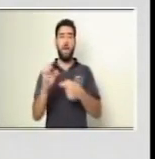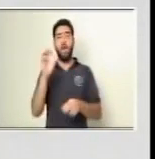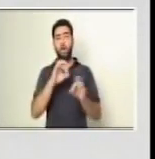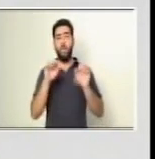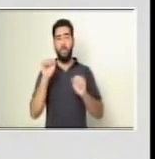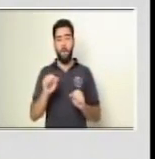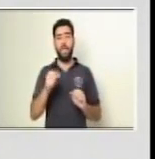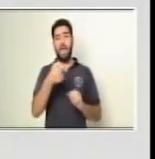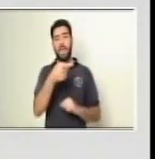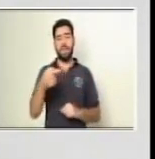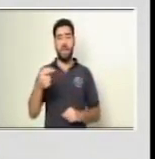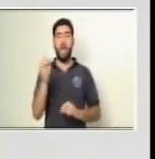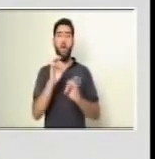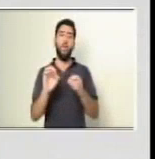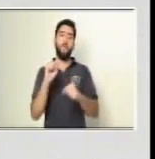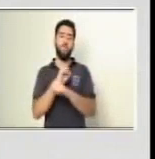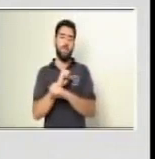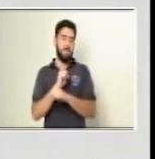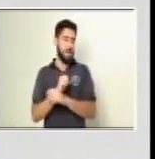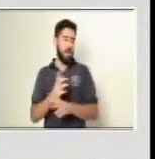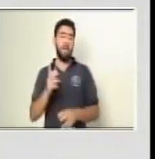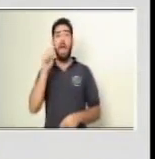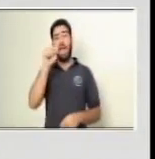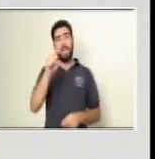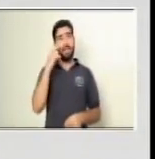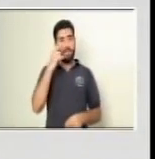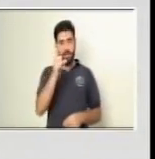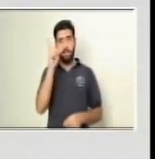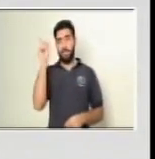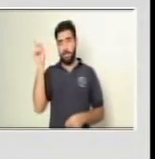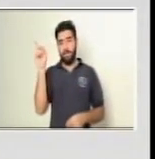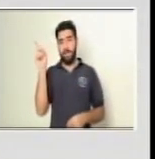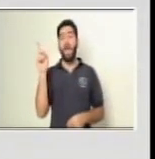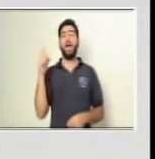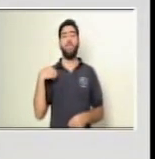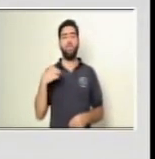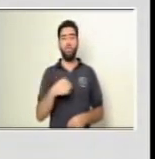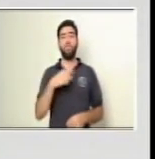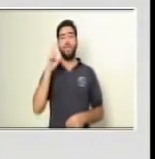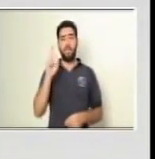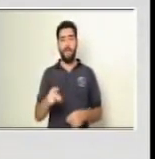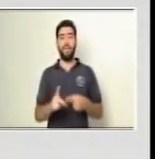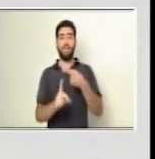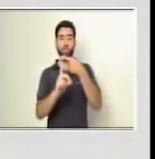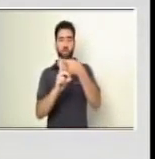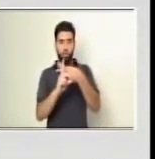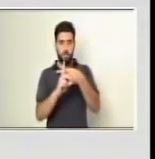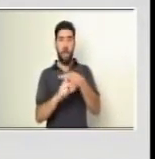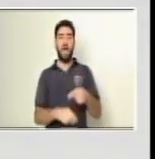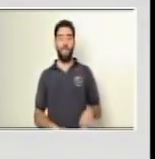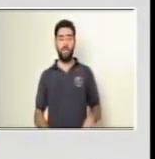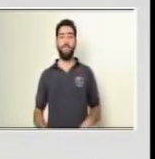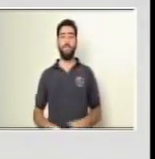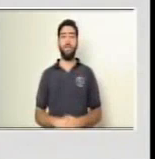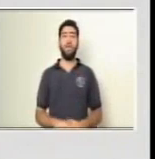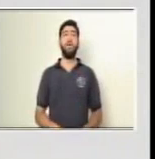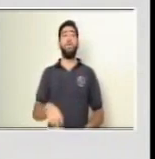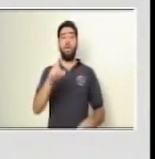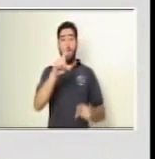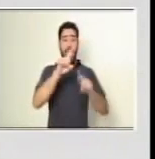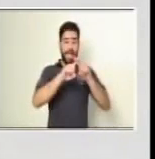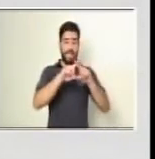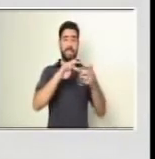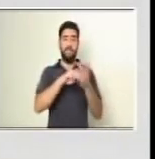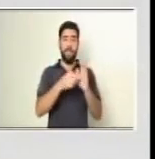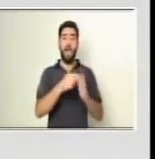podemos multiplicar. En este caso nos están pidiendo que los sumemos. Entonces vamos a tener 1,